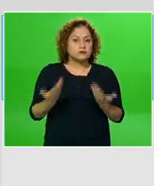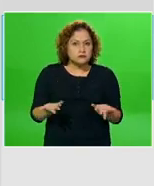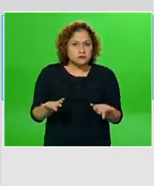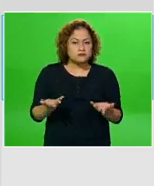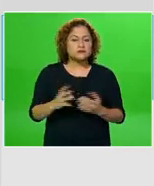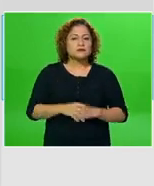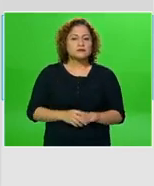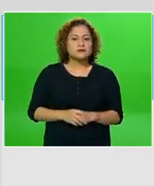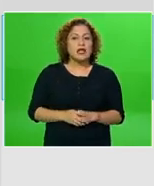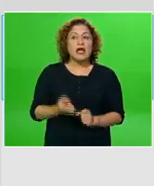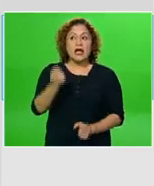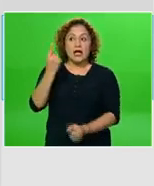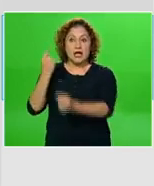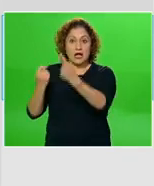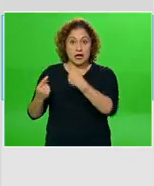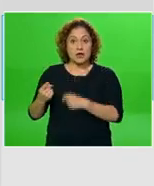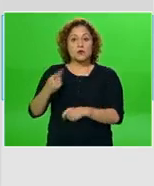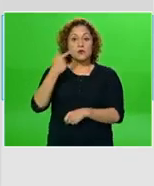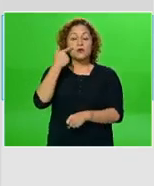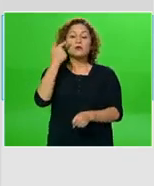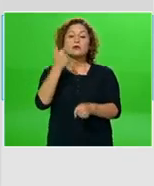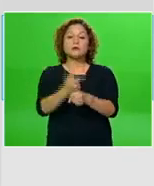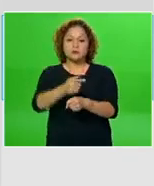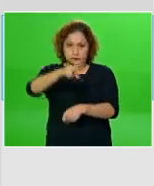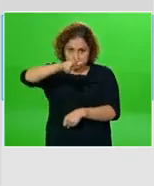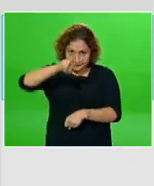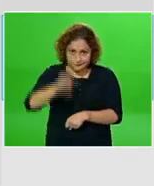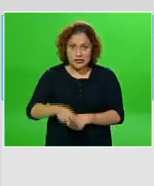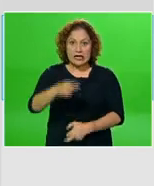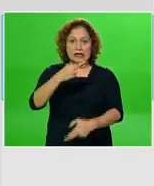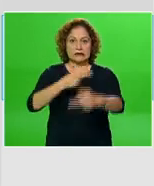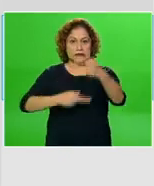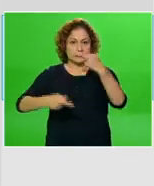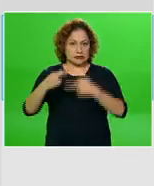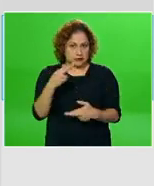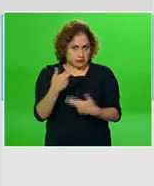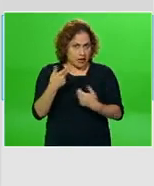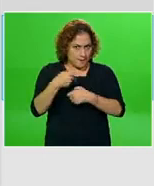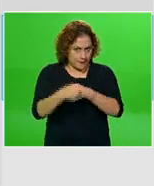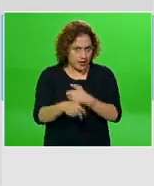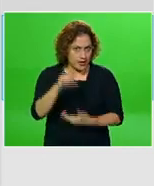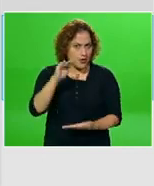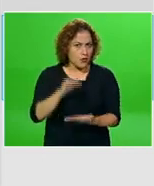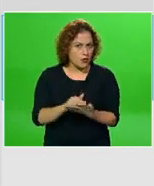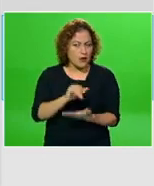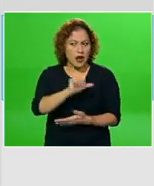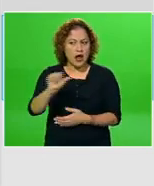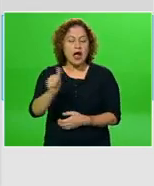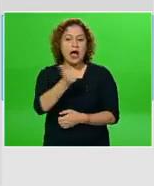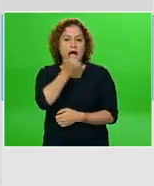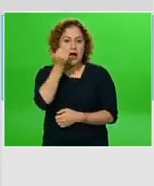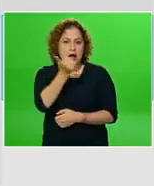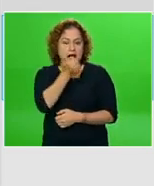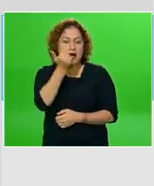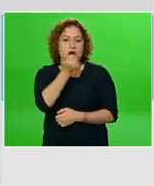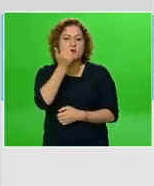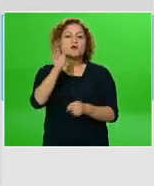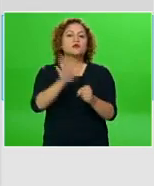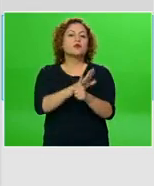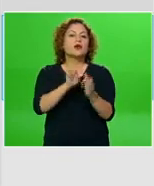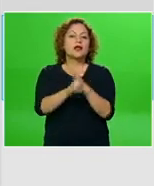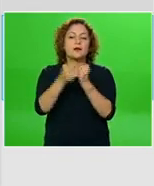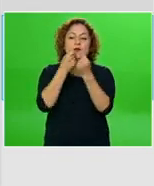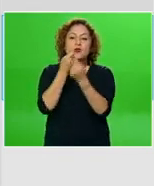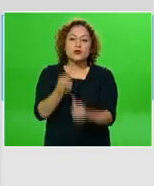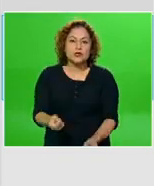haya condiciones reales y verificables de riesgo bajo para los estudiantes principalmente menores voy a preguntarles no